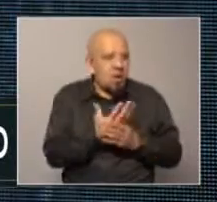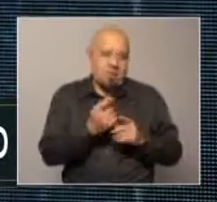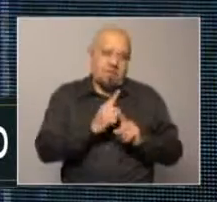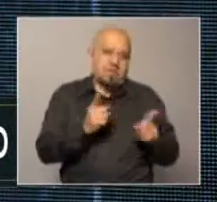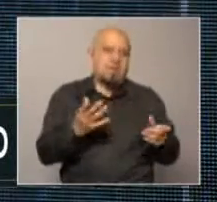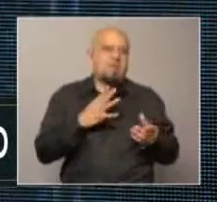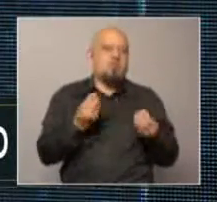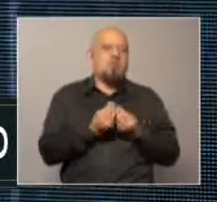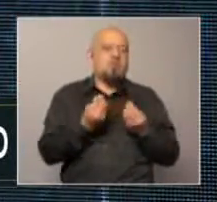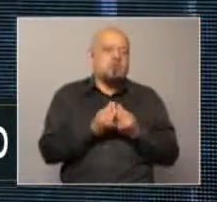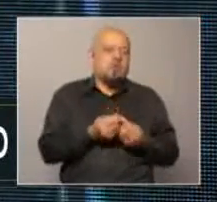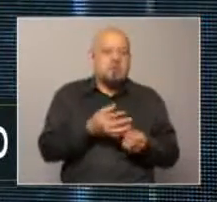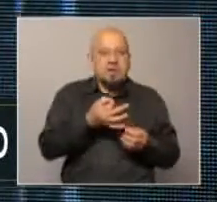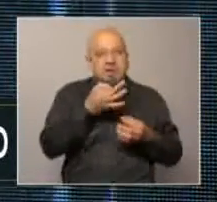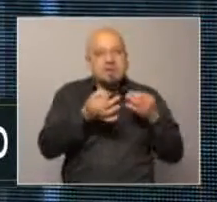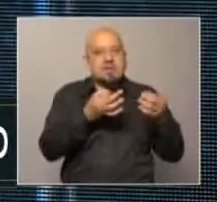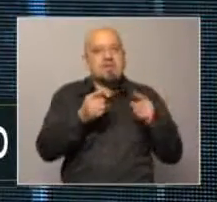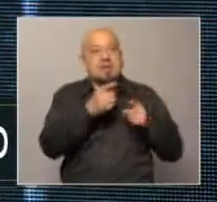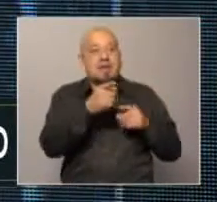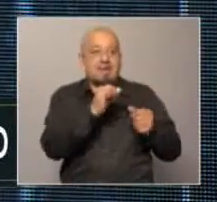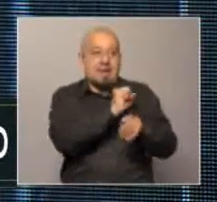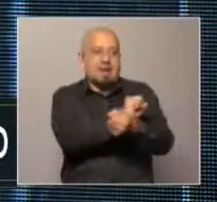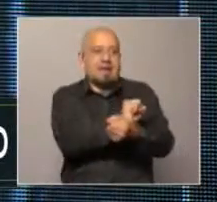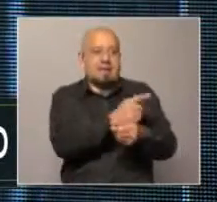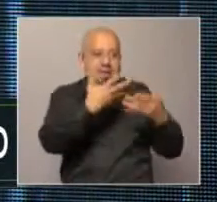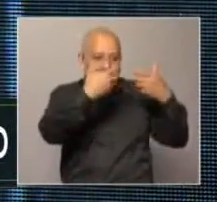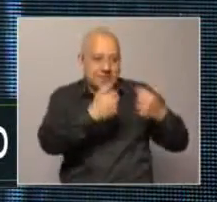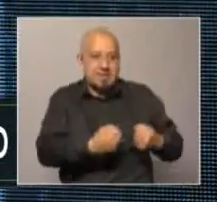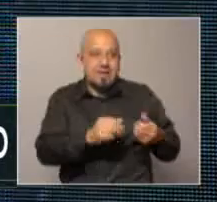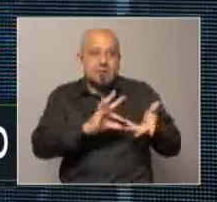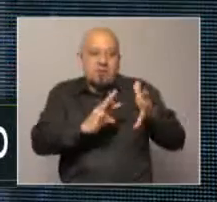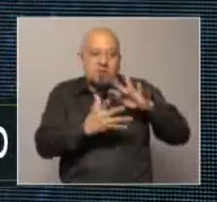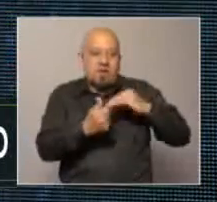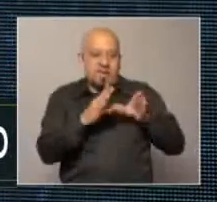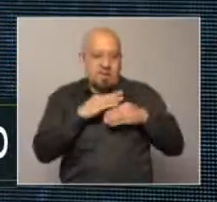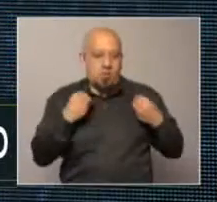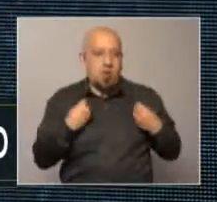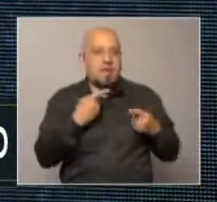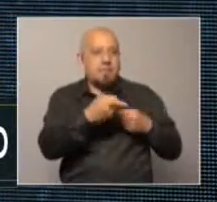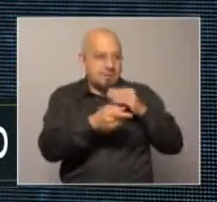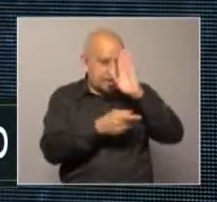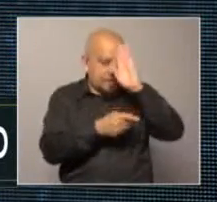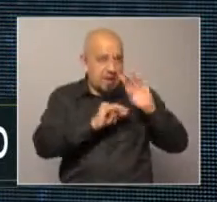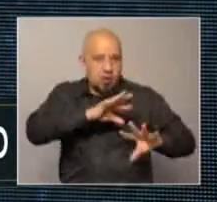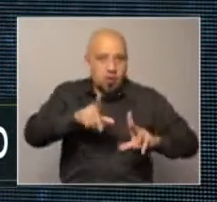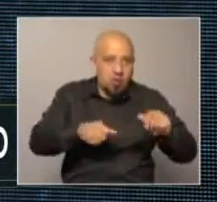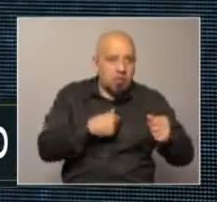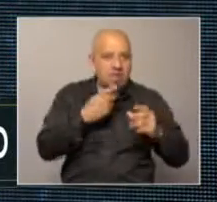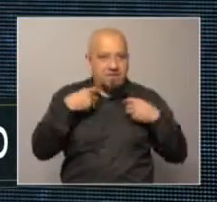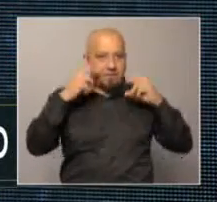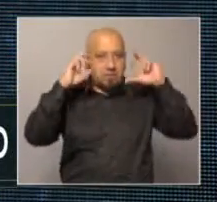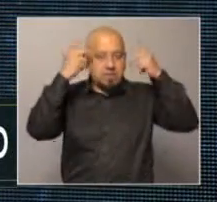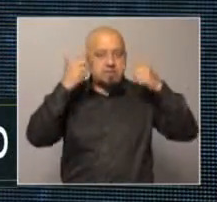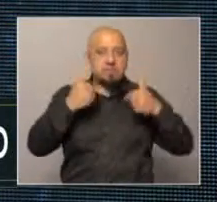mucha gente habla, ¿no?, de esto, la universidad, ¿no? Pero para nosotros nos parece muy relevante desde la perspectiva